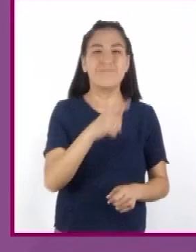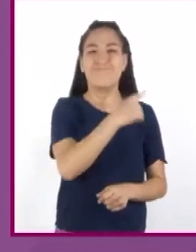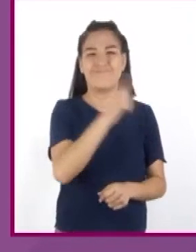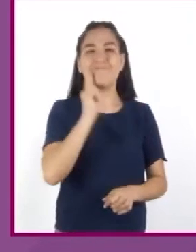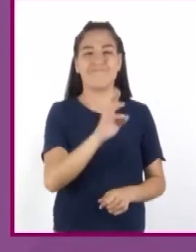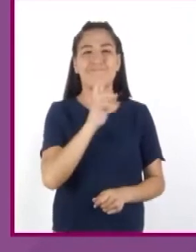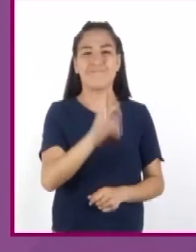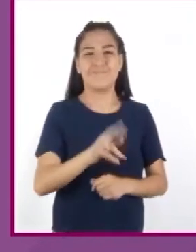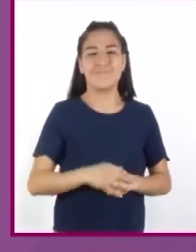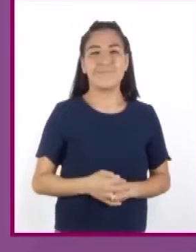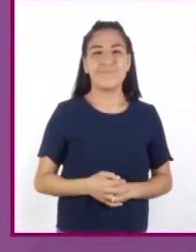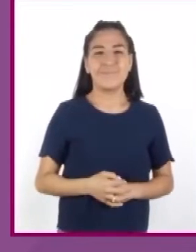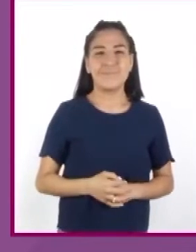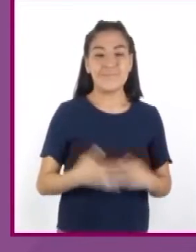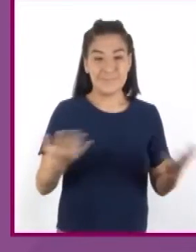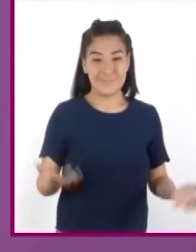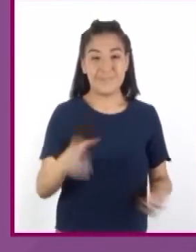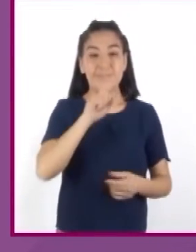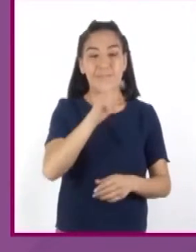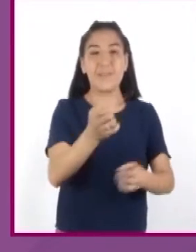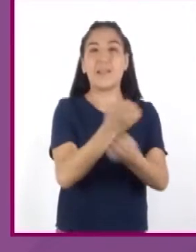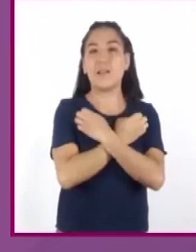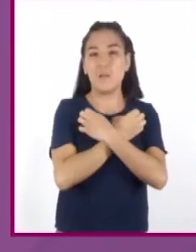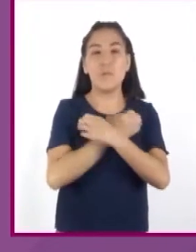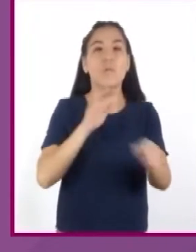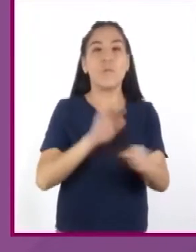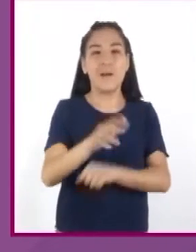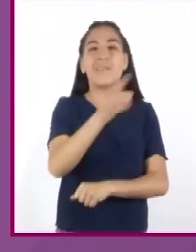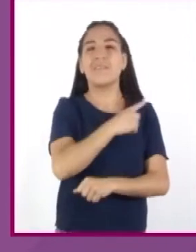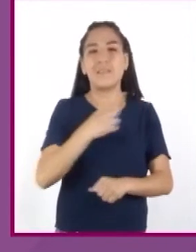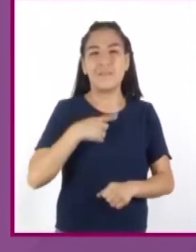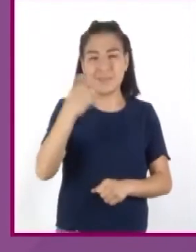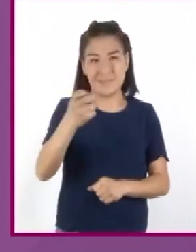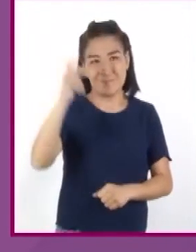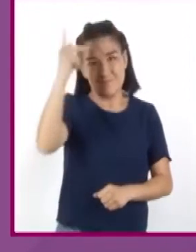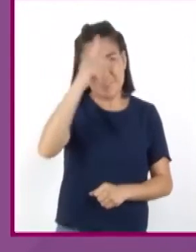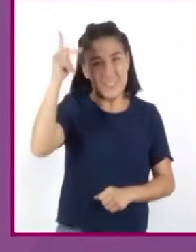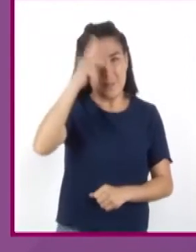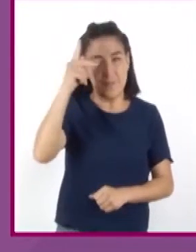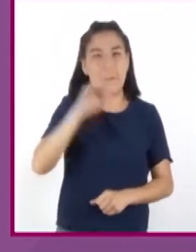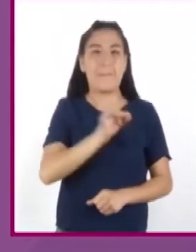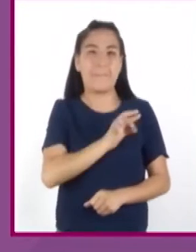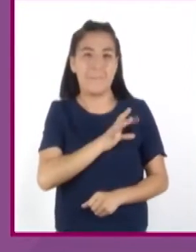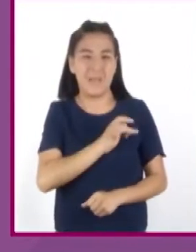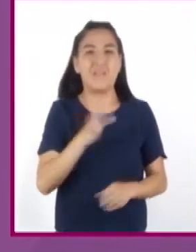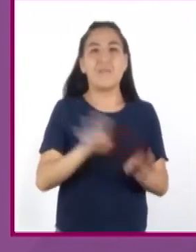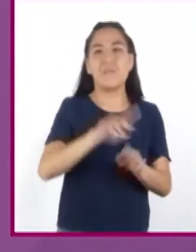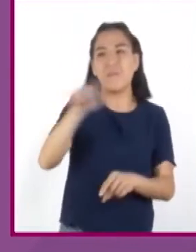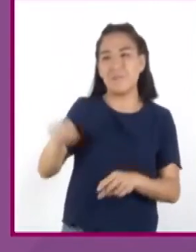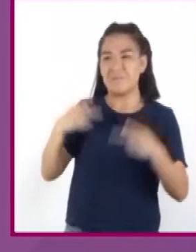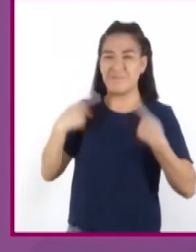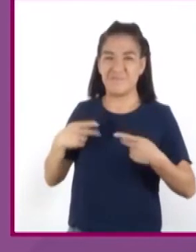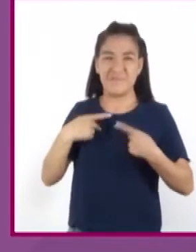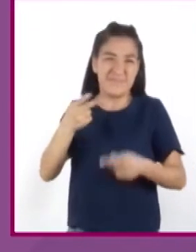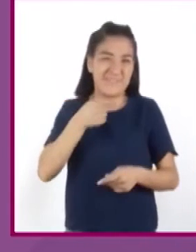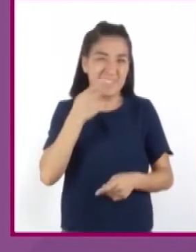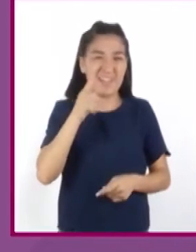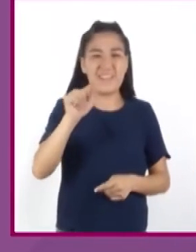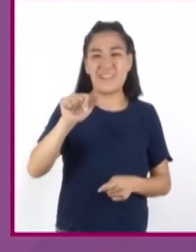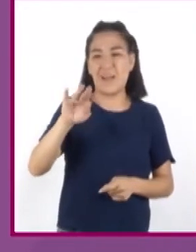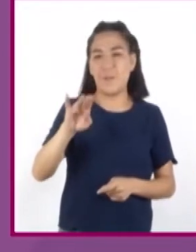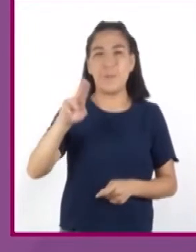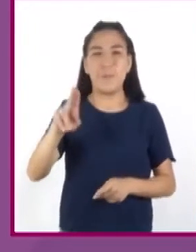palabras. Además del tipo de educación, se debe a factores psicológicos como el miedo o el tabú. Uno es el llamado tabú